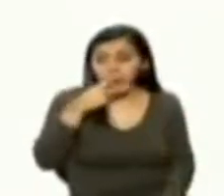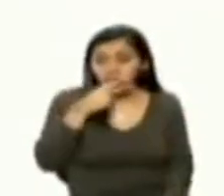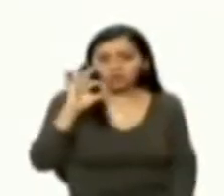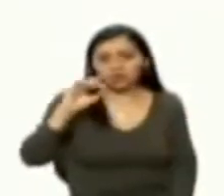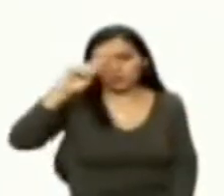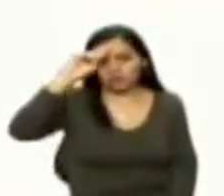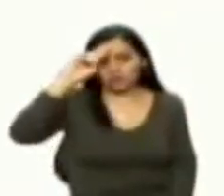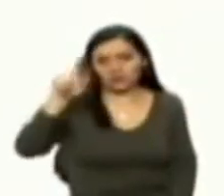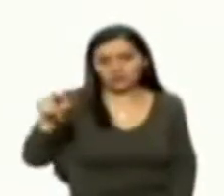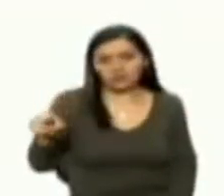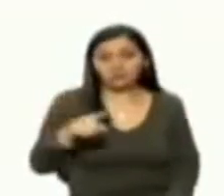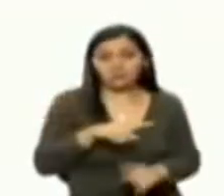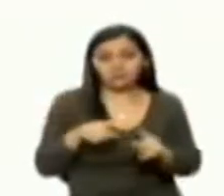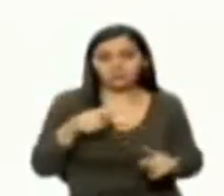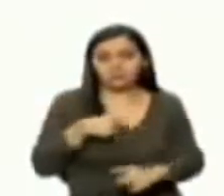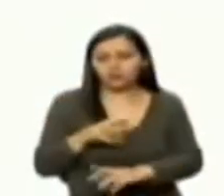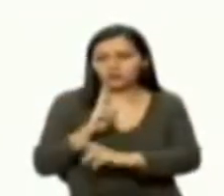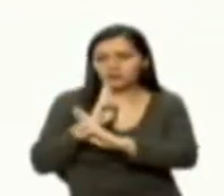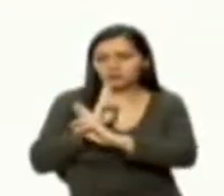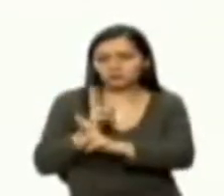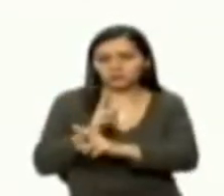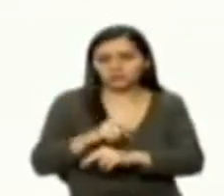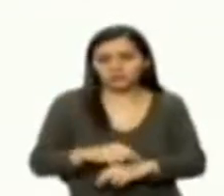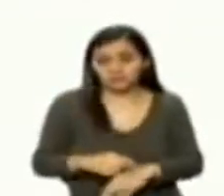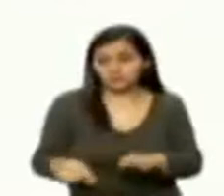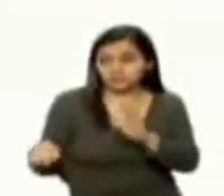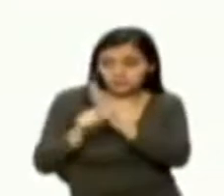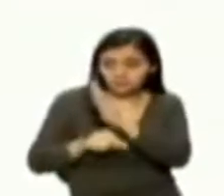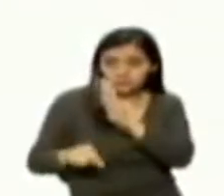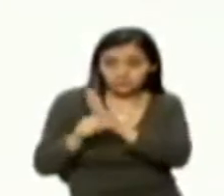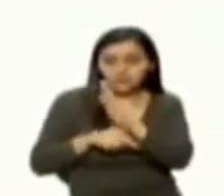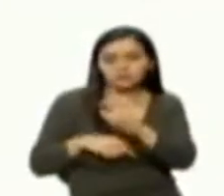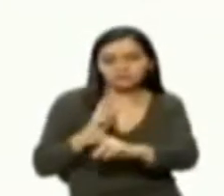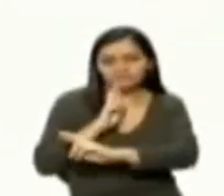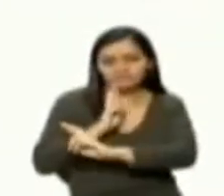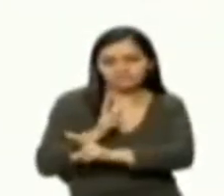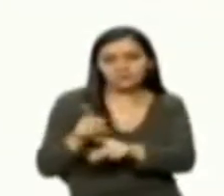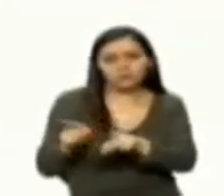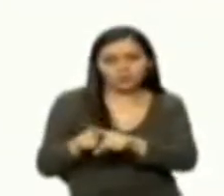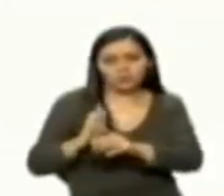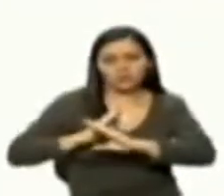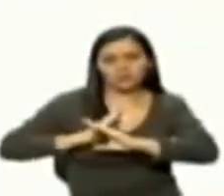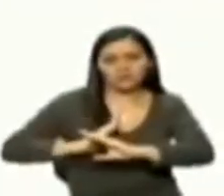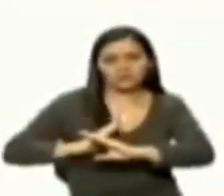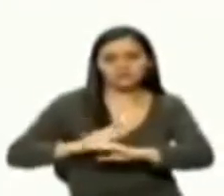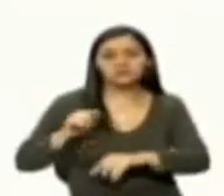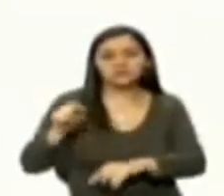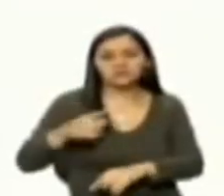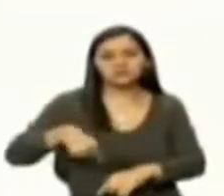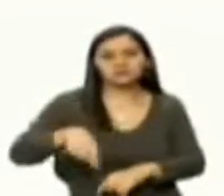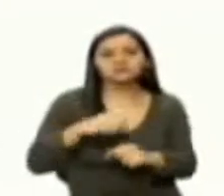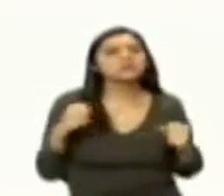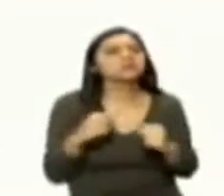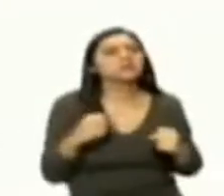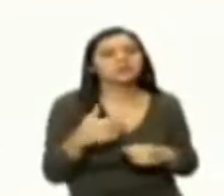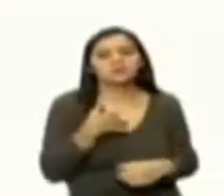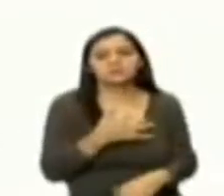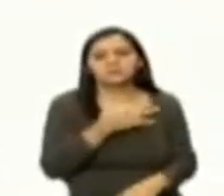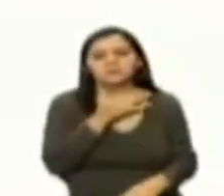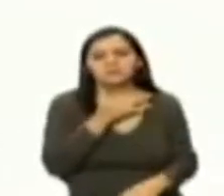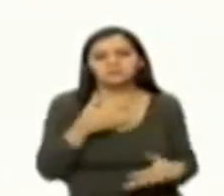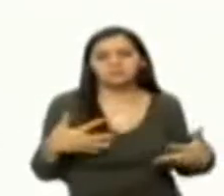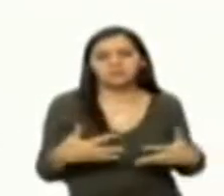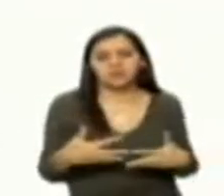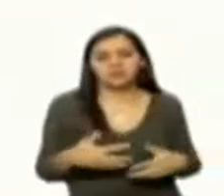Y yo les voy a responder cada infamia. ¿Ya? Sé cómo defenderme. son ellos después los que salen corriendo, ¿no?, a pedir,